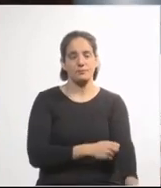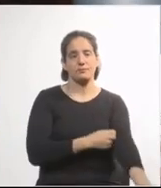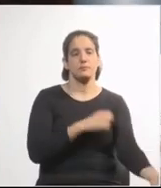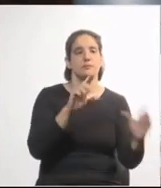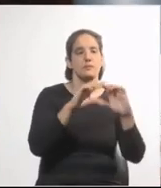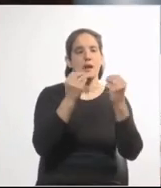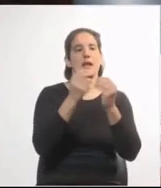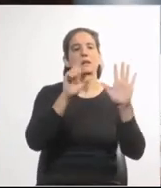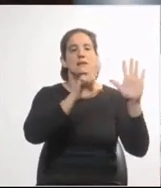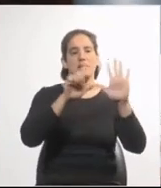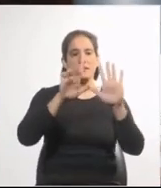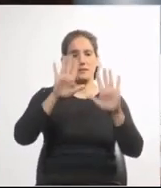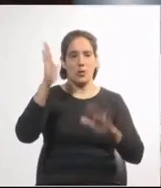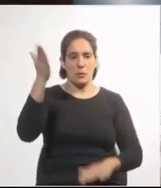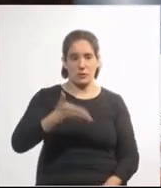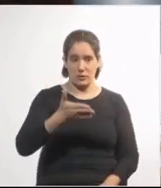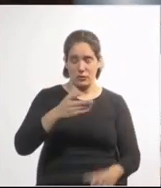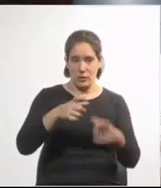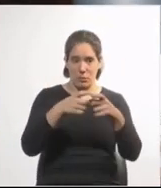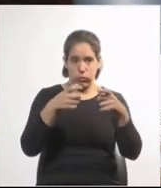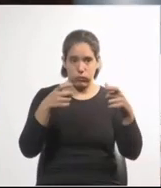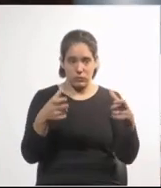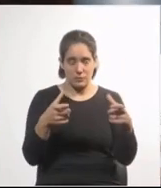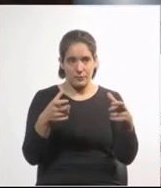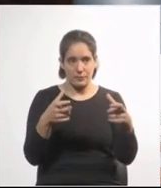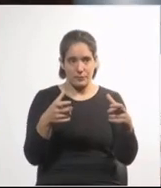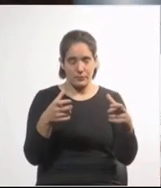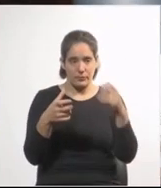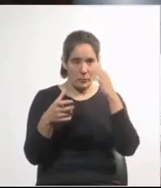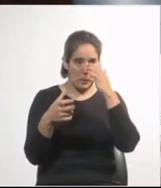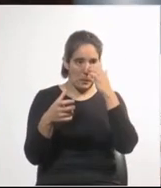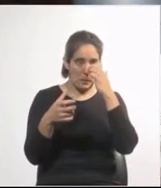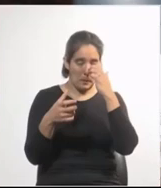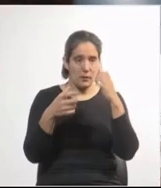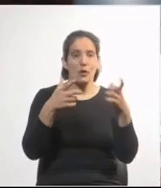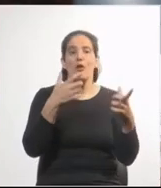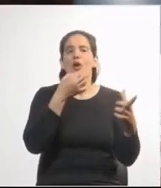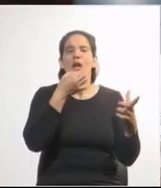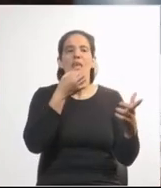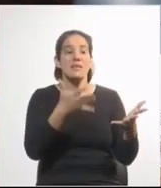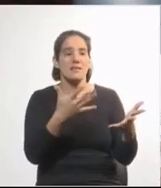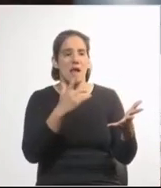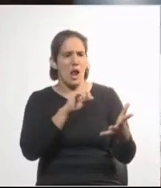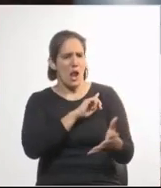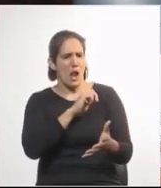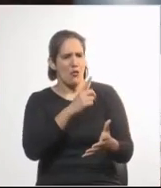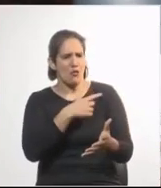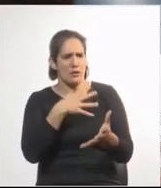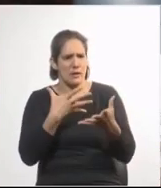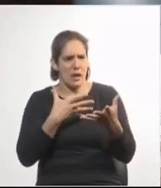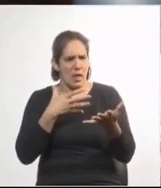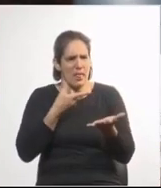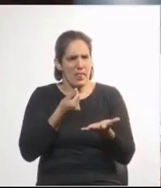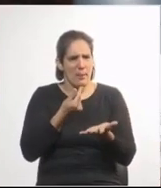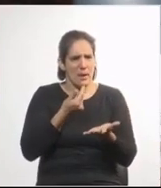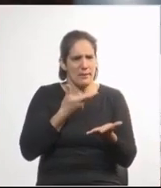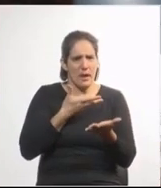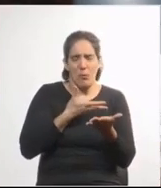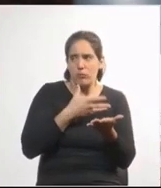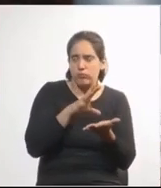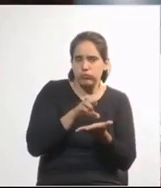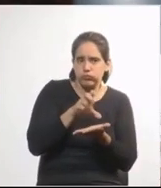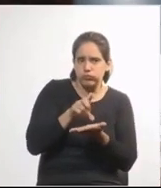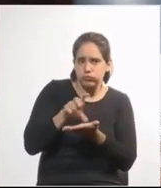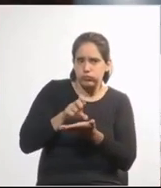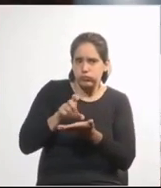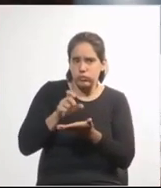el 75% del crecimiento, lo cual denota la fuerte concentración detrás del